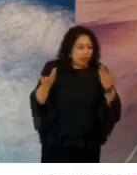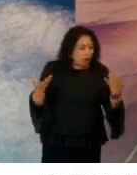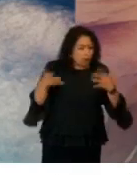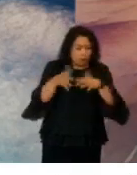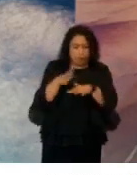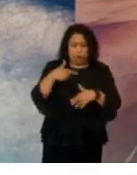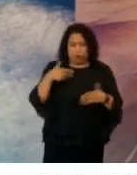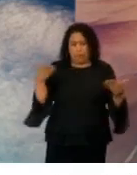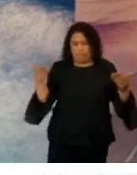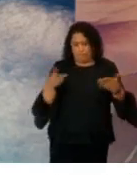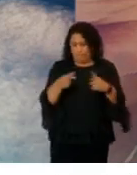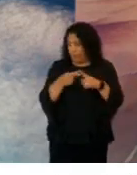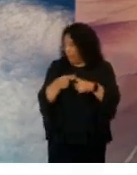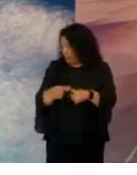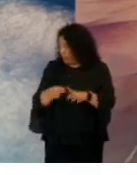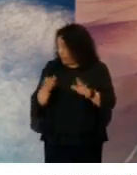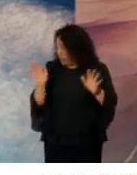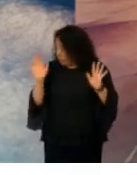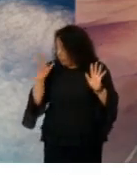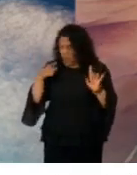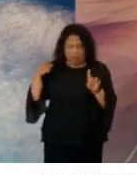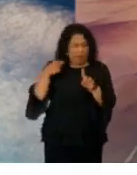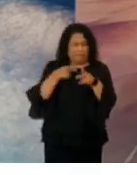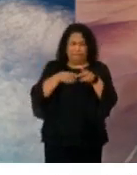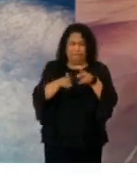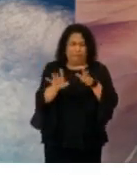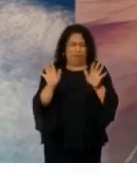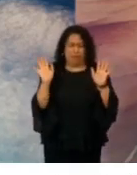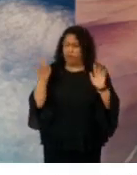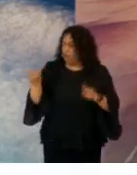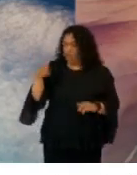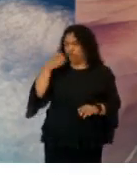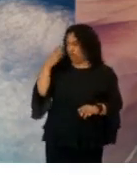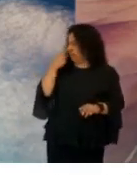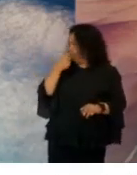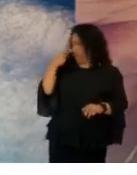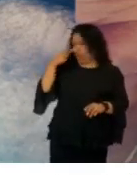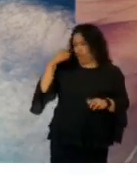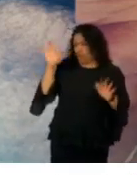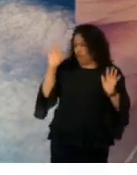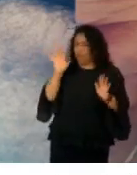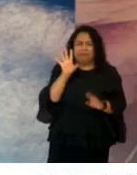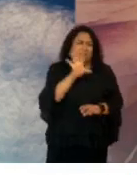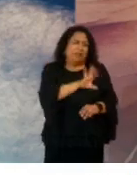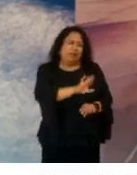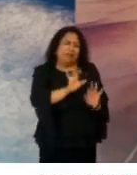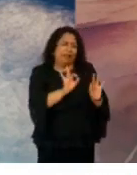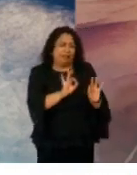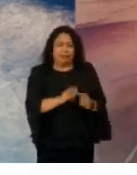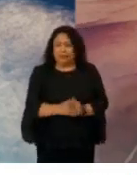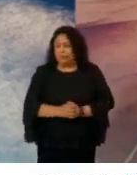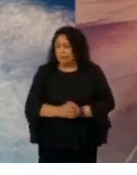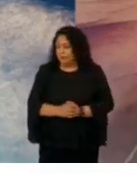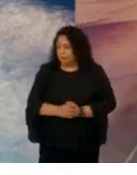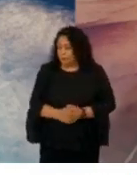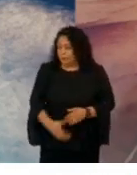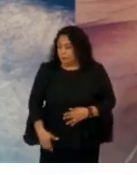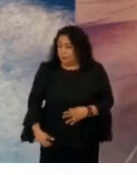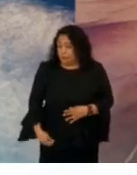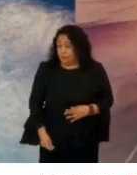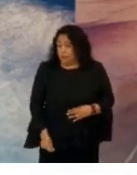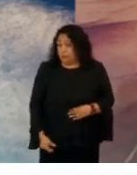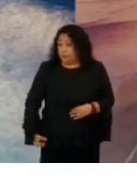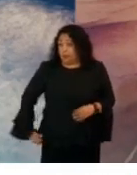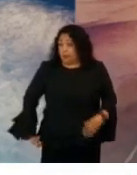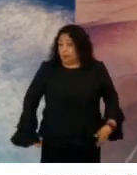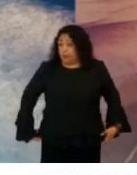¿Me presento antes, Ricardo, o voy directamente a tu pregunta? Qué tentador. Mira, si hablo con